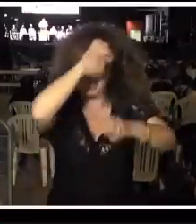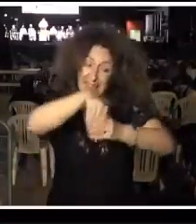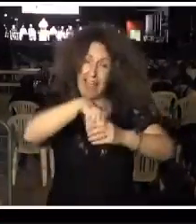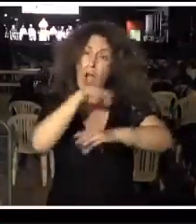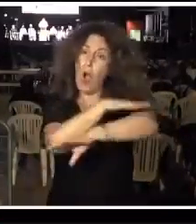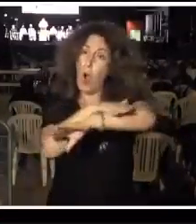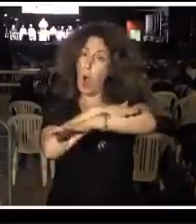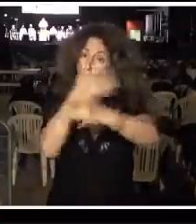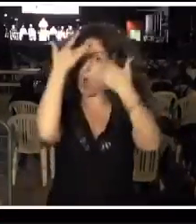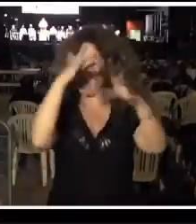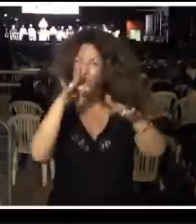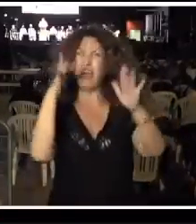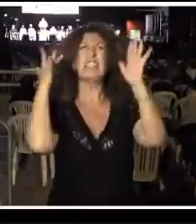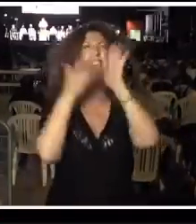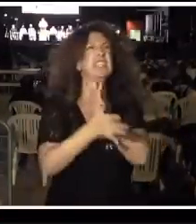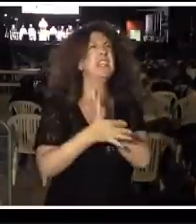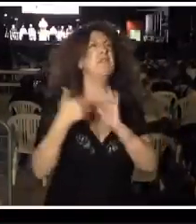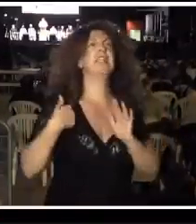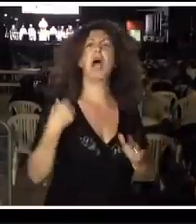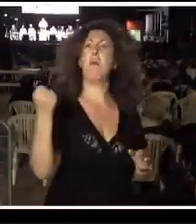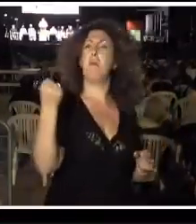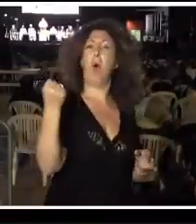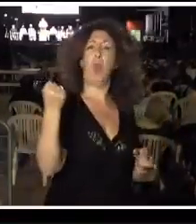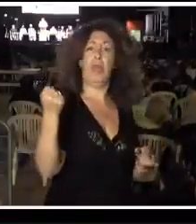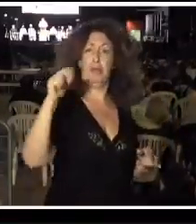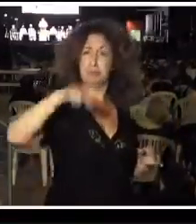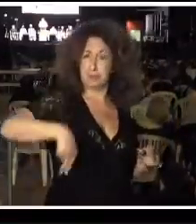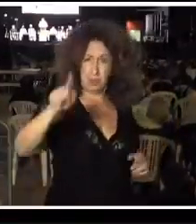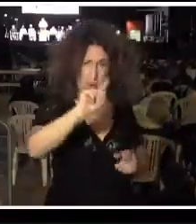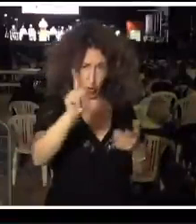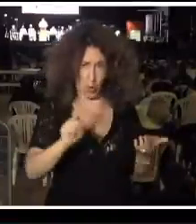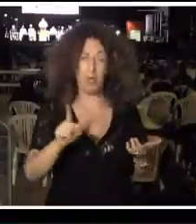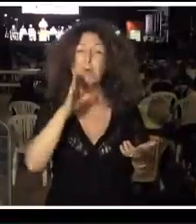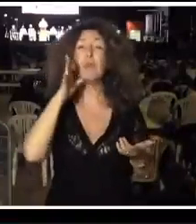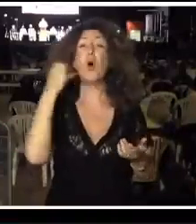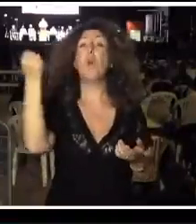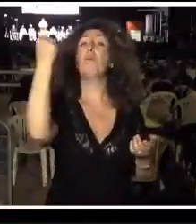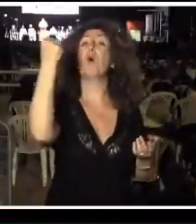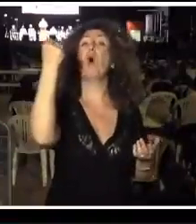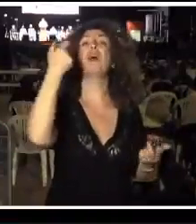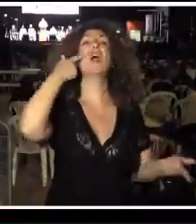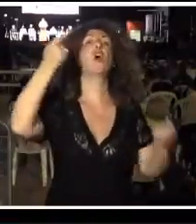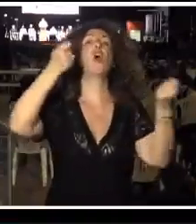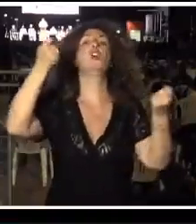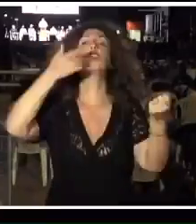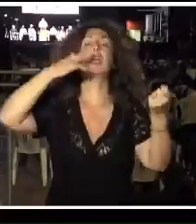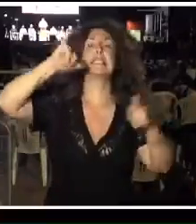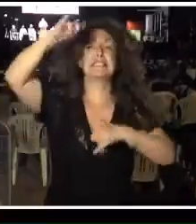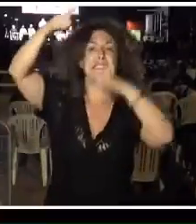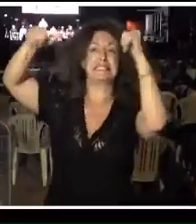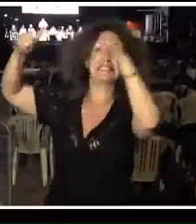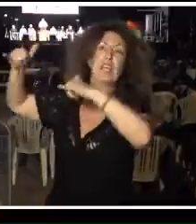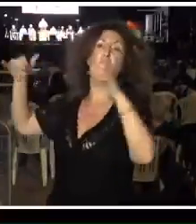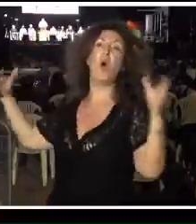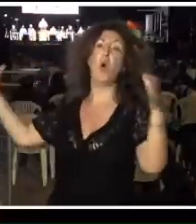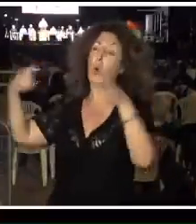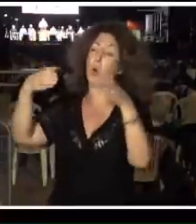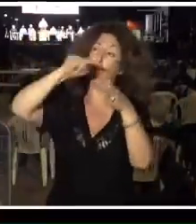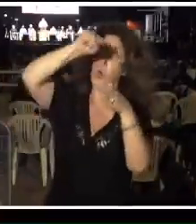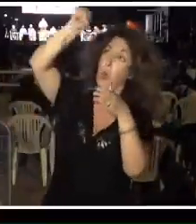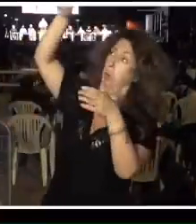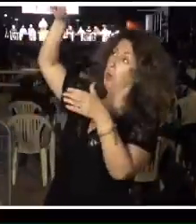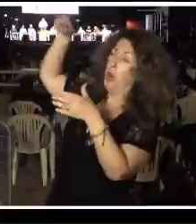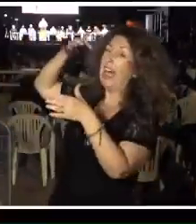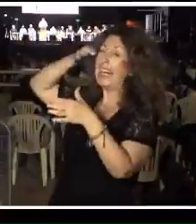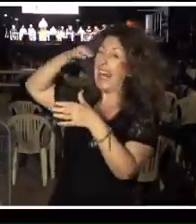significa que hegemonicemos un poder político que sigue controlado por grupos que ni se presentan a las elecciones